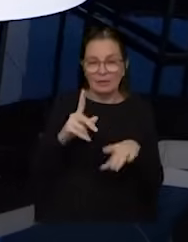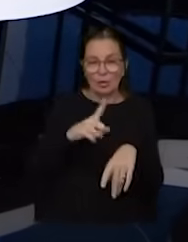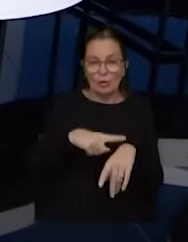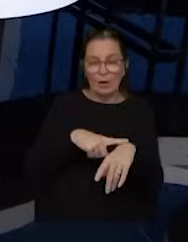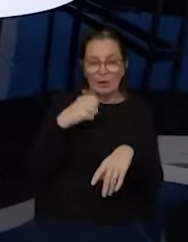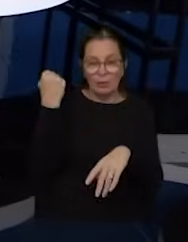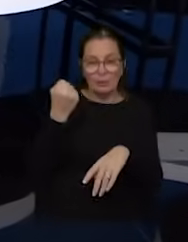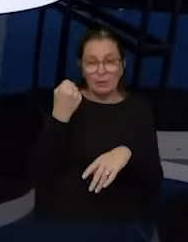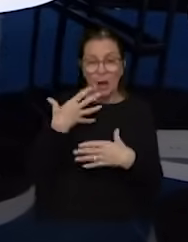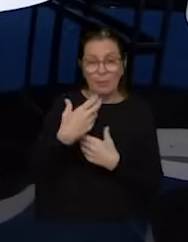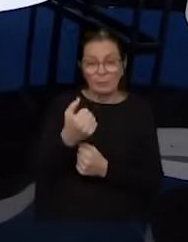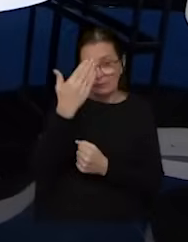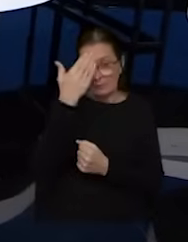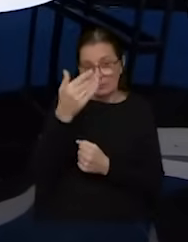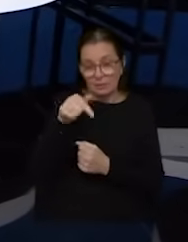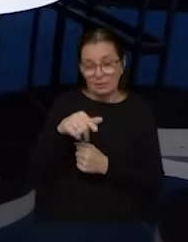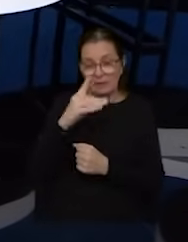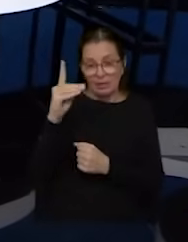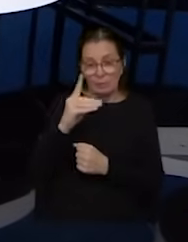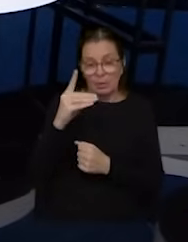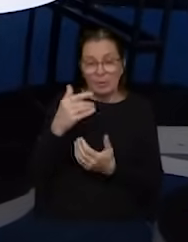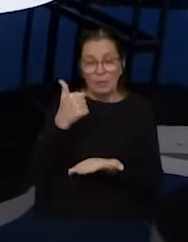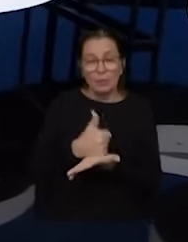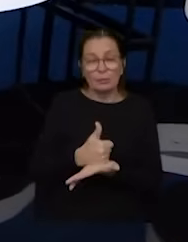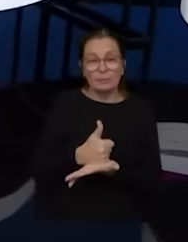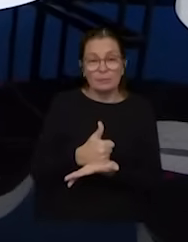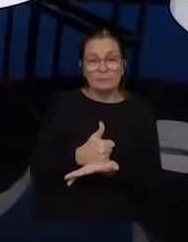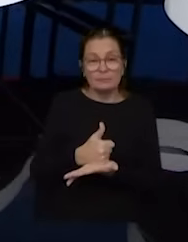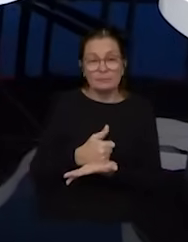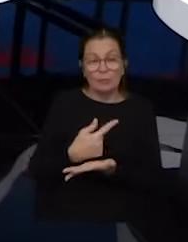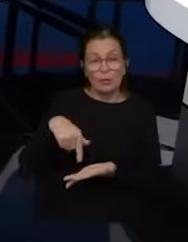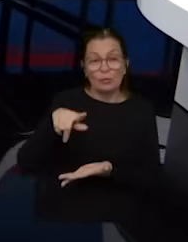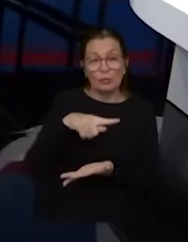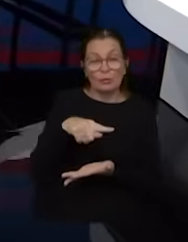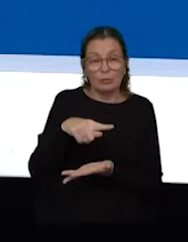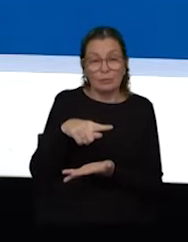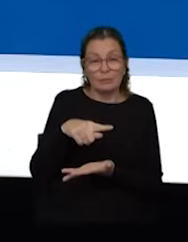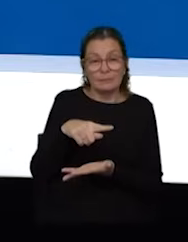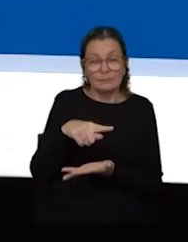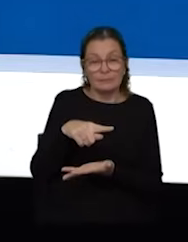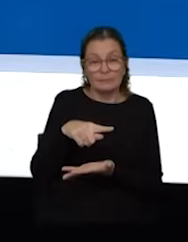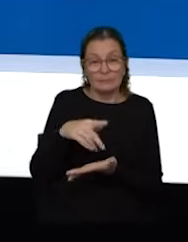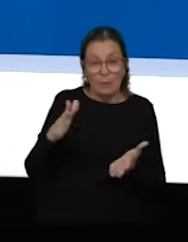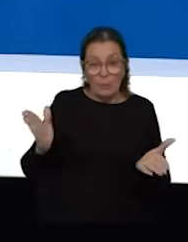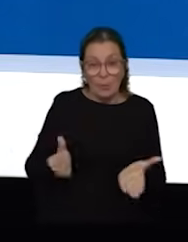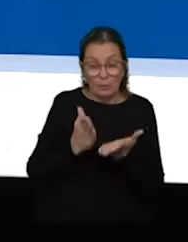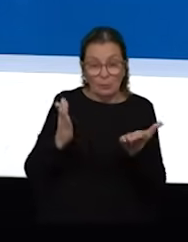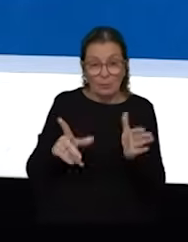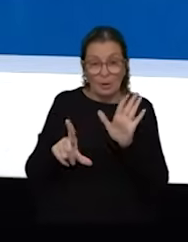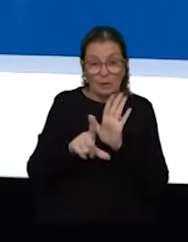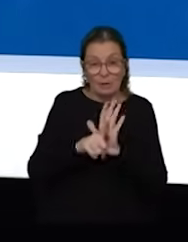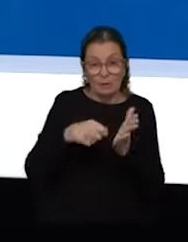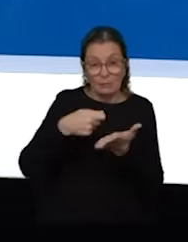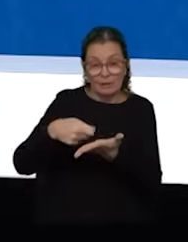central va a apoyar el frente este en diputados qué postura van a tener bueno nosotros Este somos e los impulsores de que haya una ley de